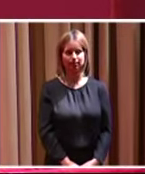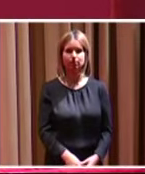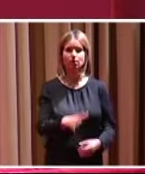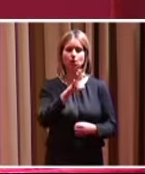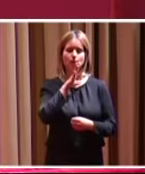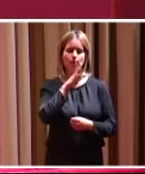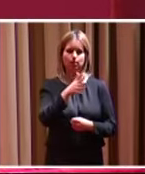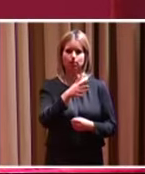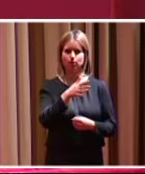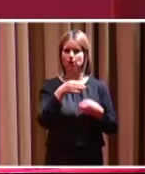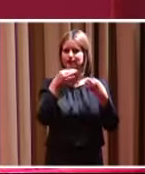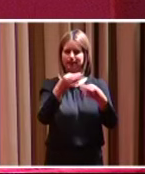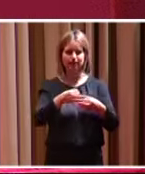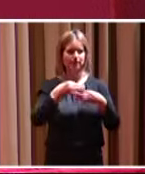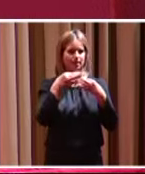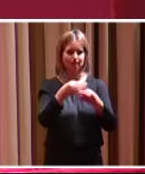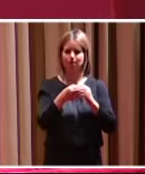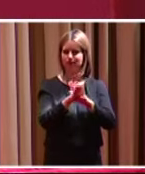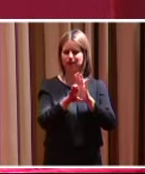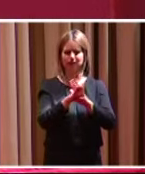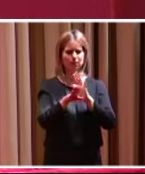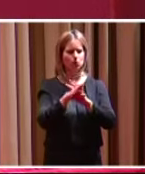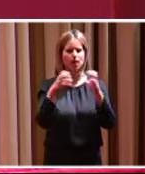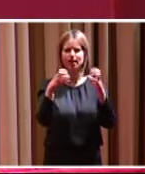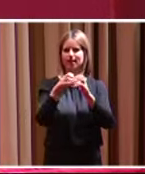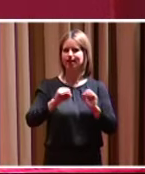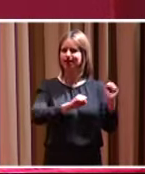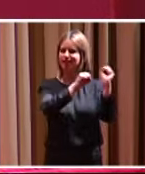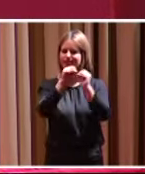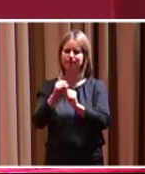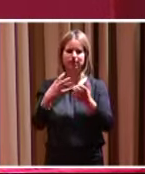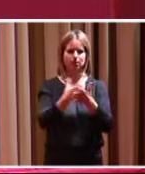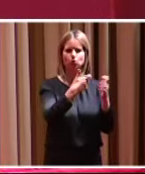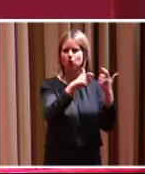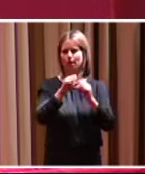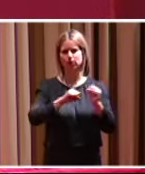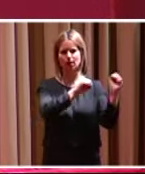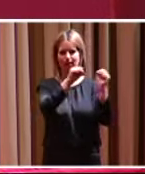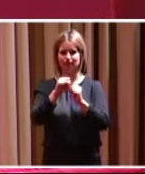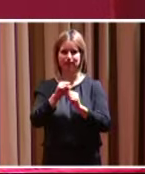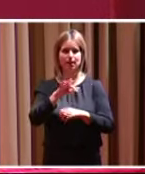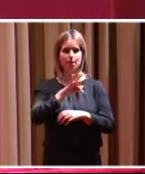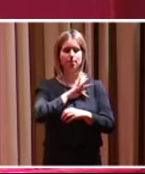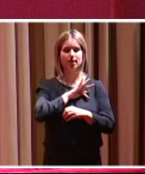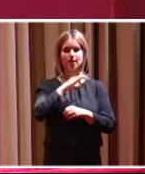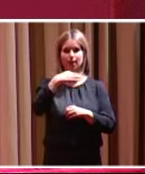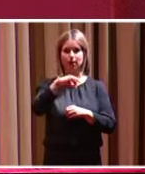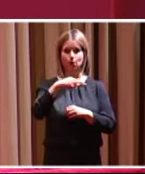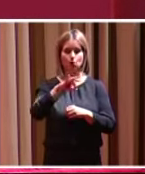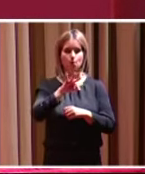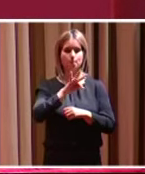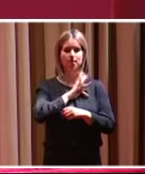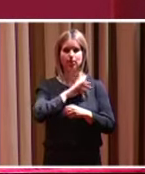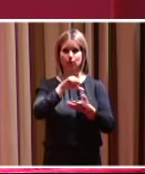por su eterna e infatigable defensa de Granada en todo su ámbito. Medalla de oro al mérito por la ciudad de